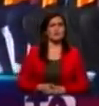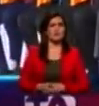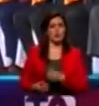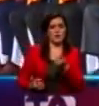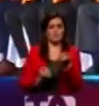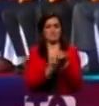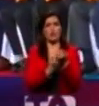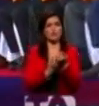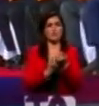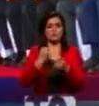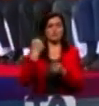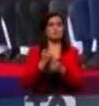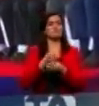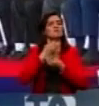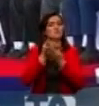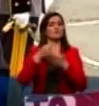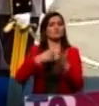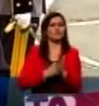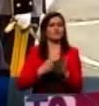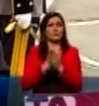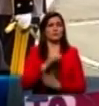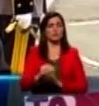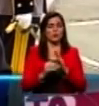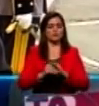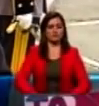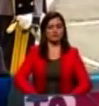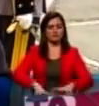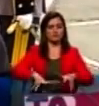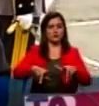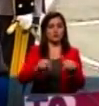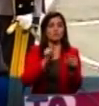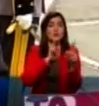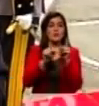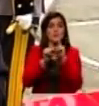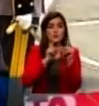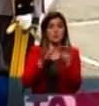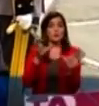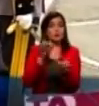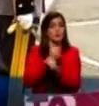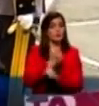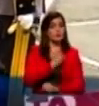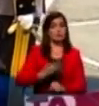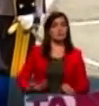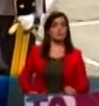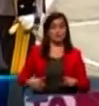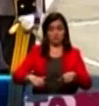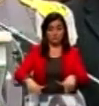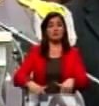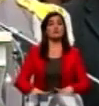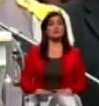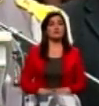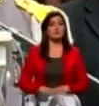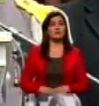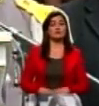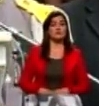apoyo expreso a la lucha contra la corrupción y al diálogo que está emprendiendo el presidente Lenín Moreno.